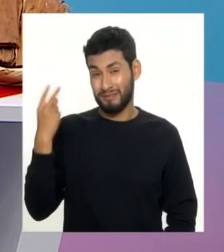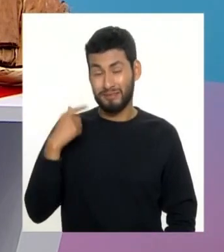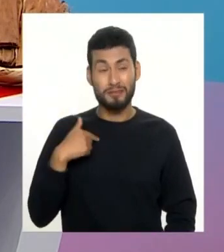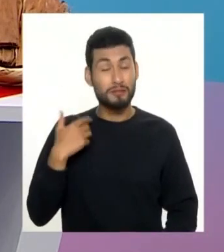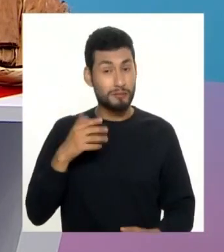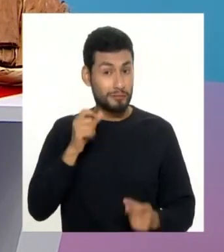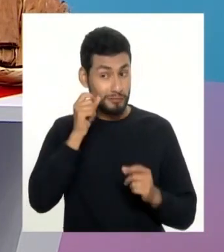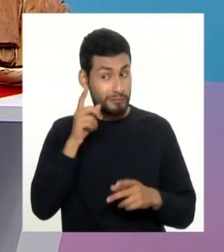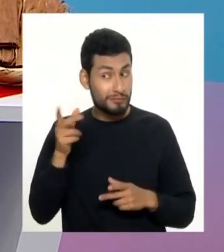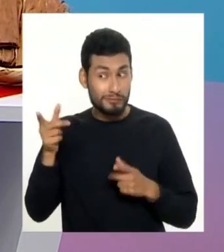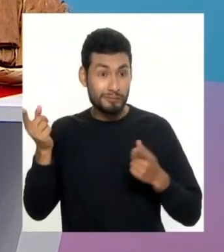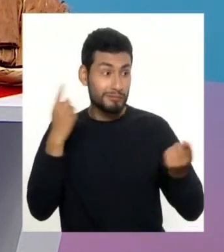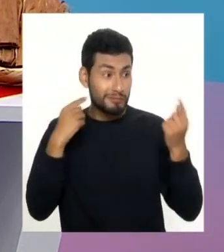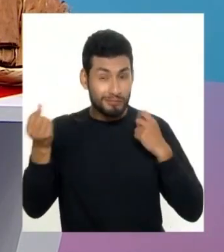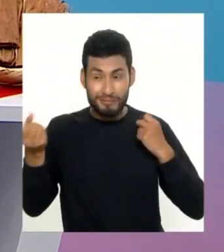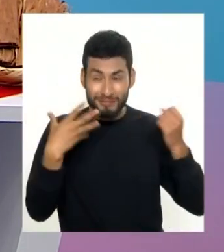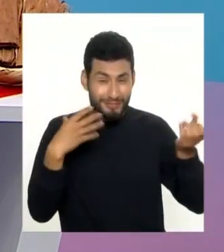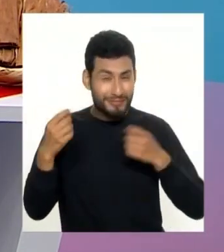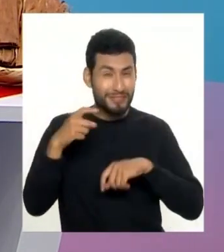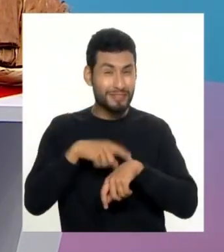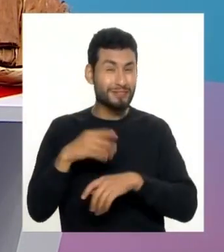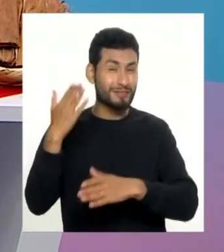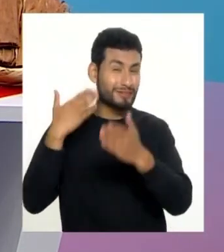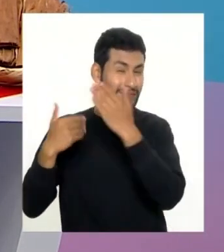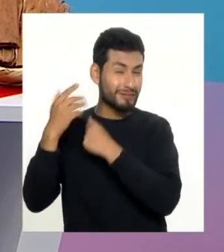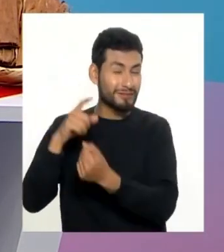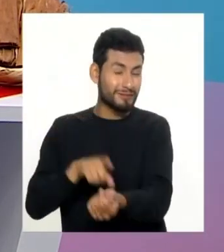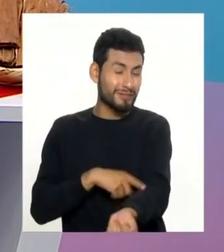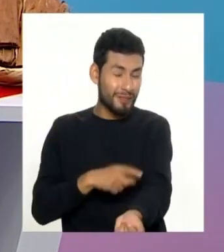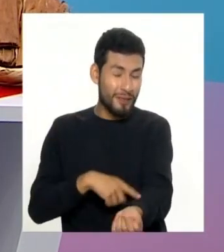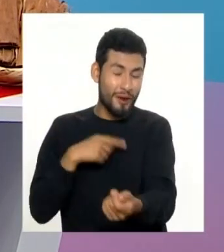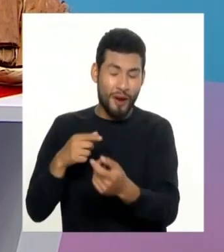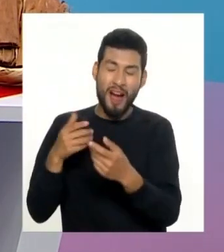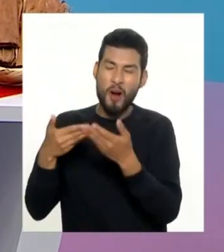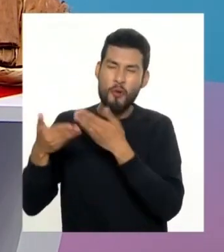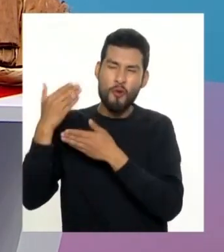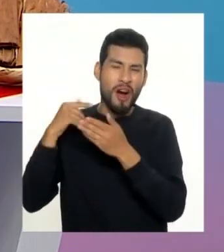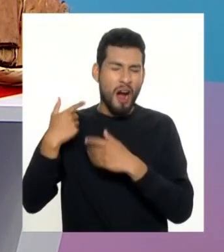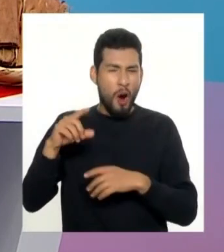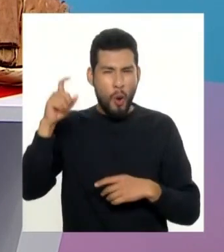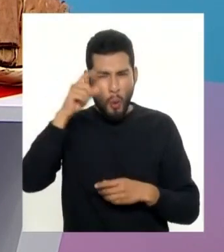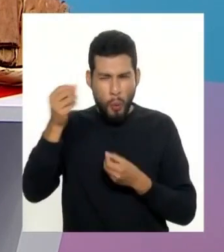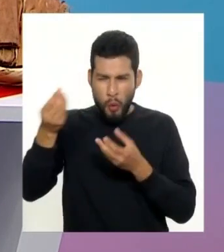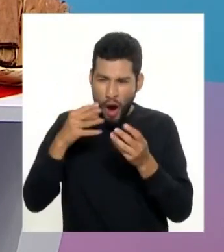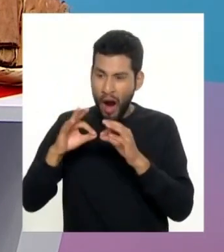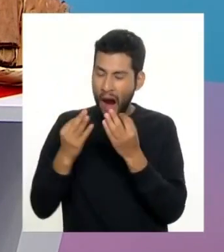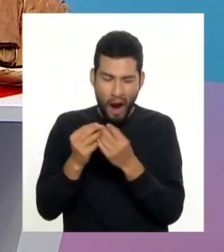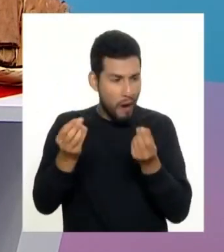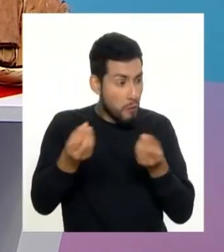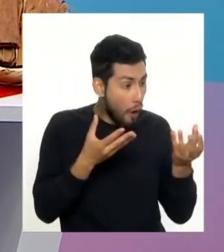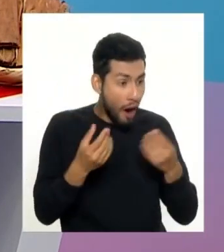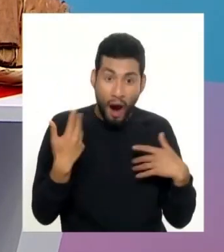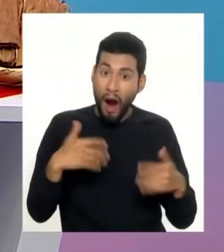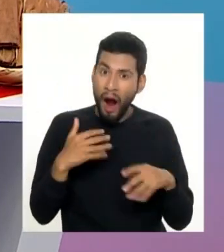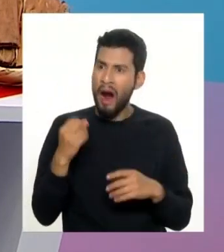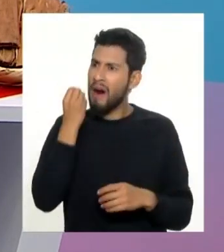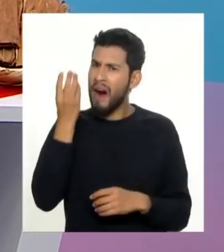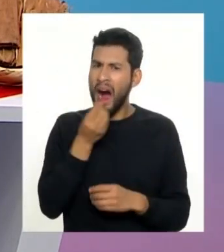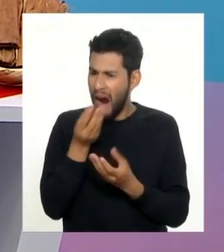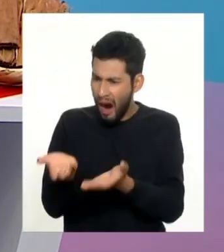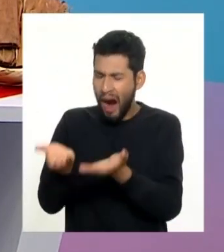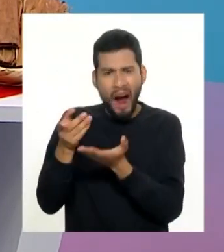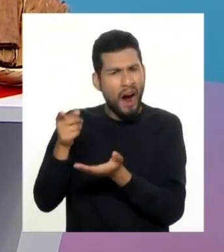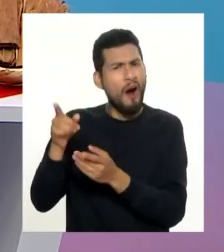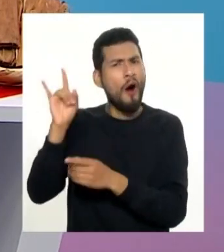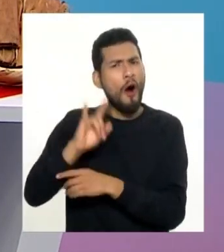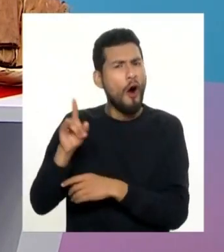poder escuchar a los sabios tradicionales, a los padres de familia, a las madres de familia, poder referenciar algunas plantas que ellos utilizan ahí en